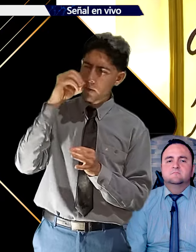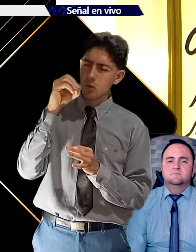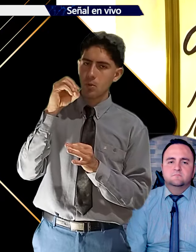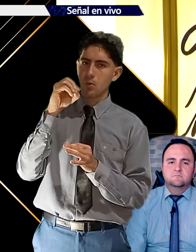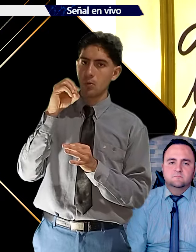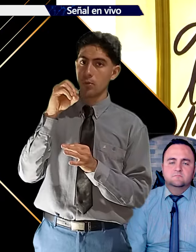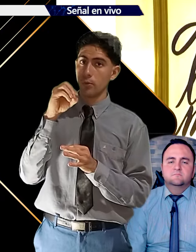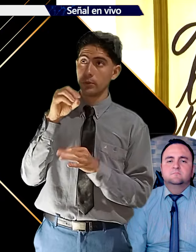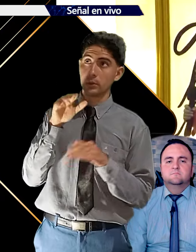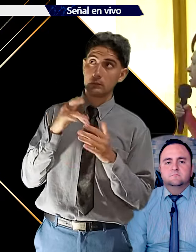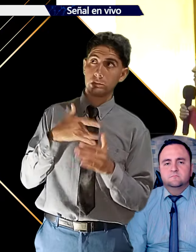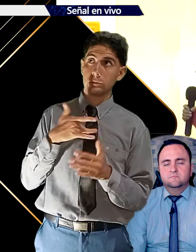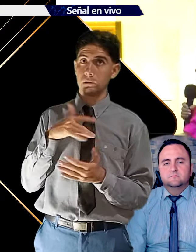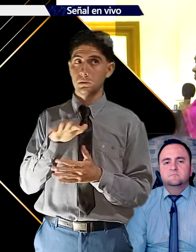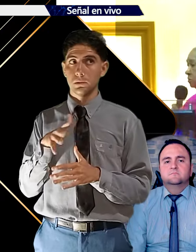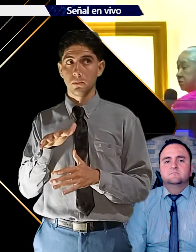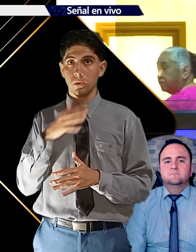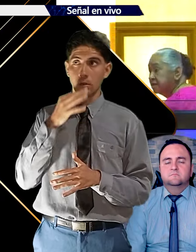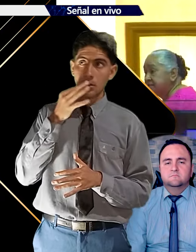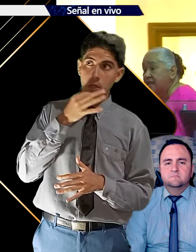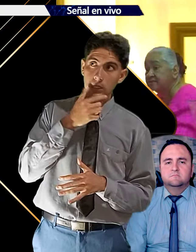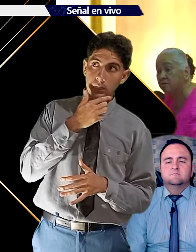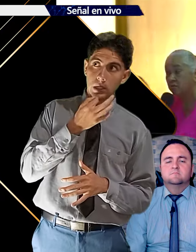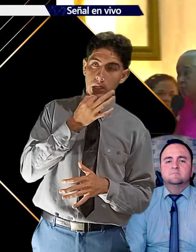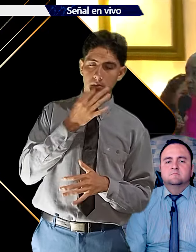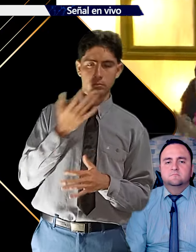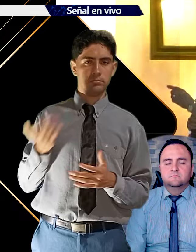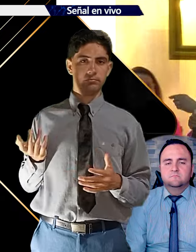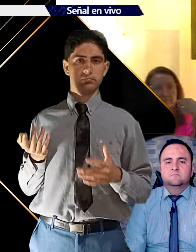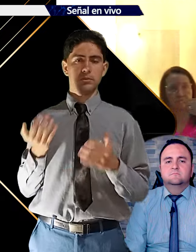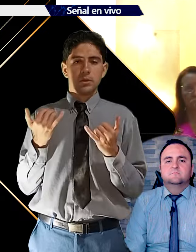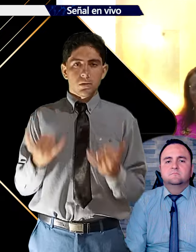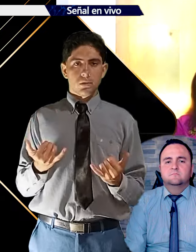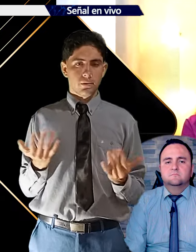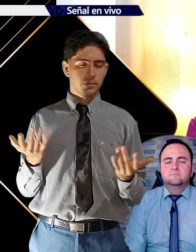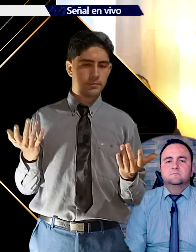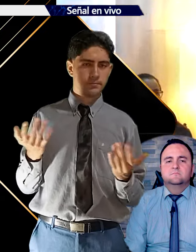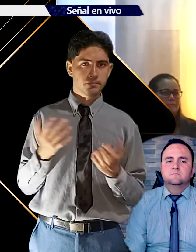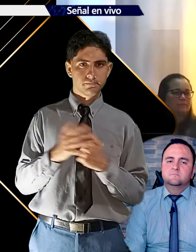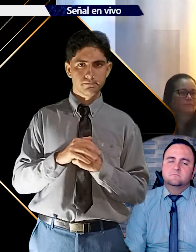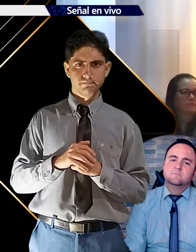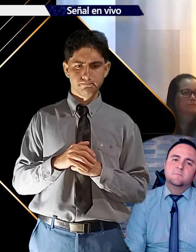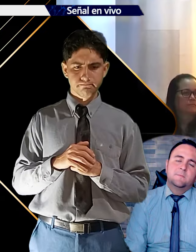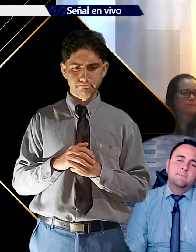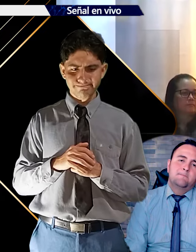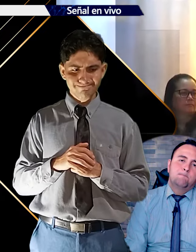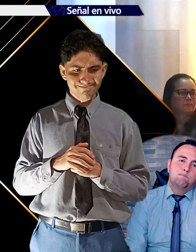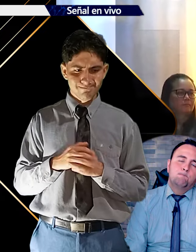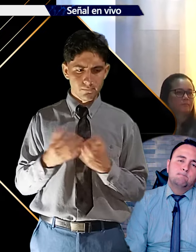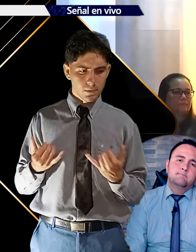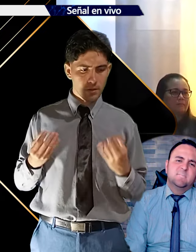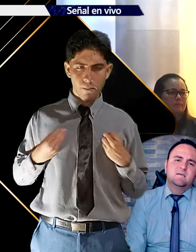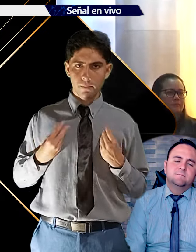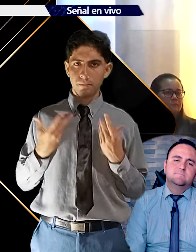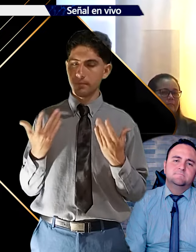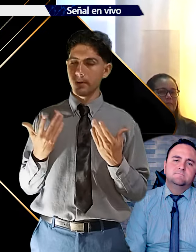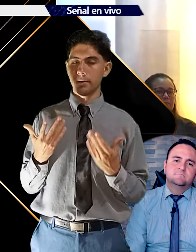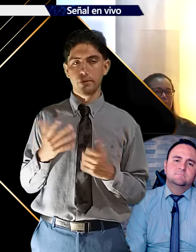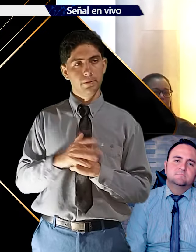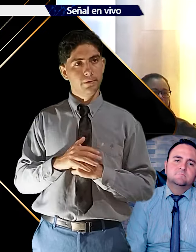oración, Señor, guarda la identidad masculina de mi hijo. Es que no había necesidad de hacerlo, porque no estábamos, como decíamos anoche, no había lo que está